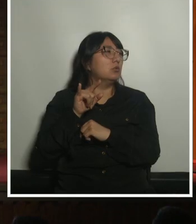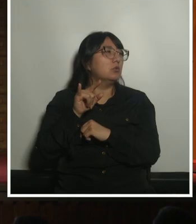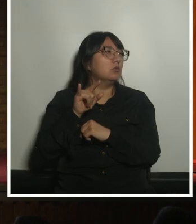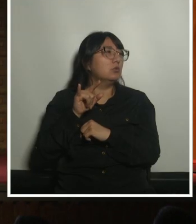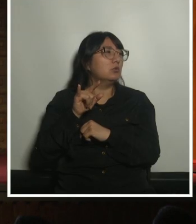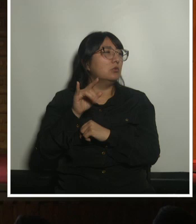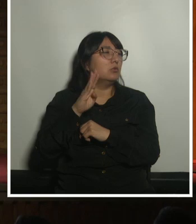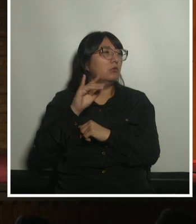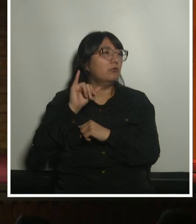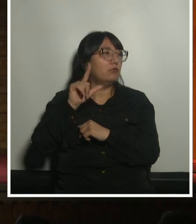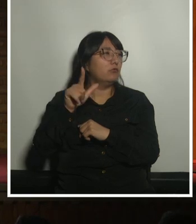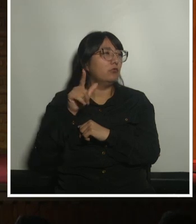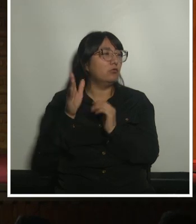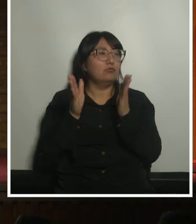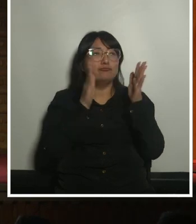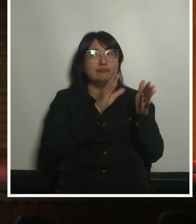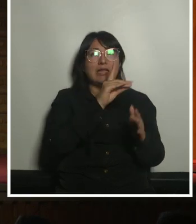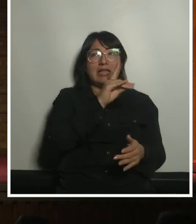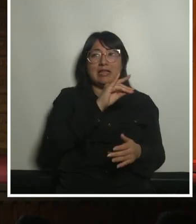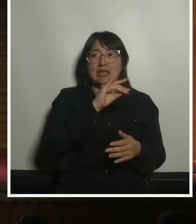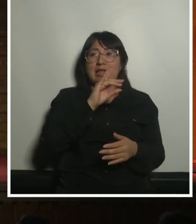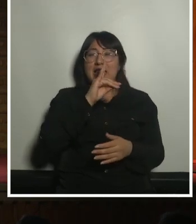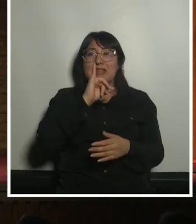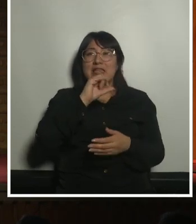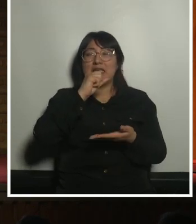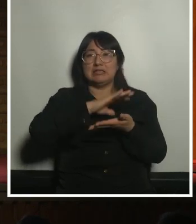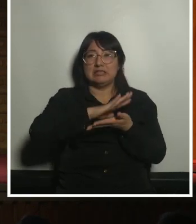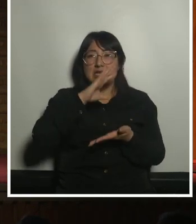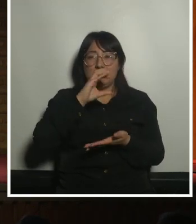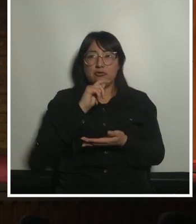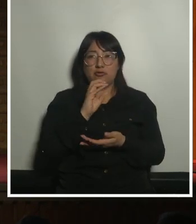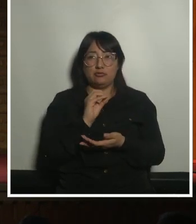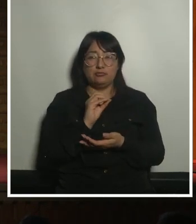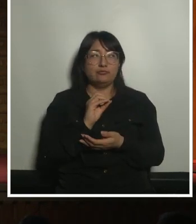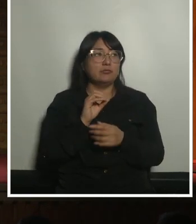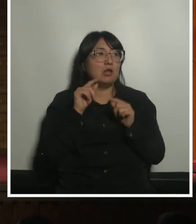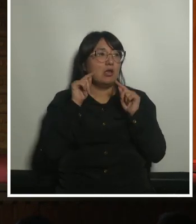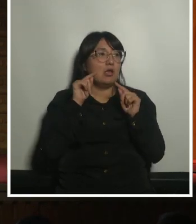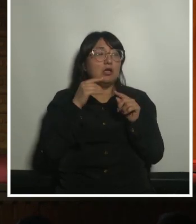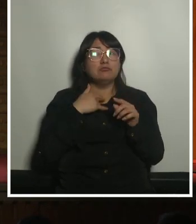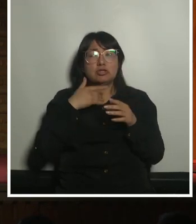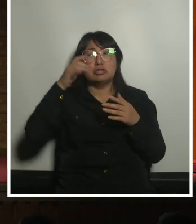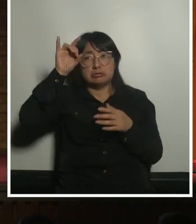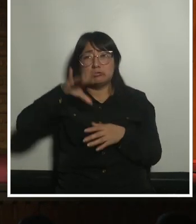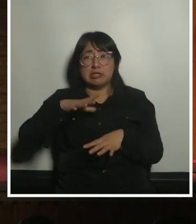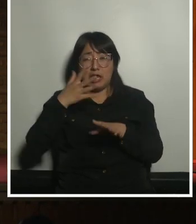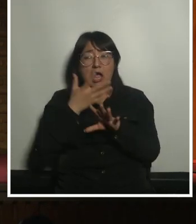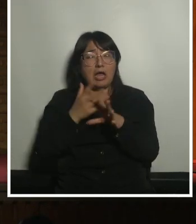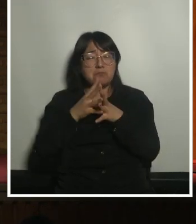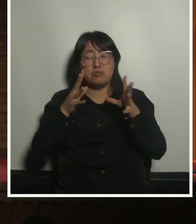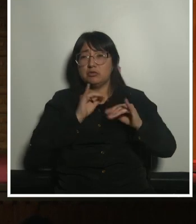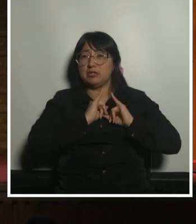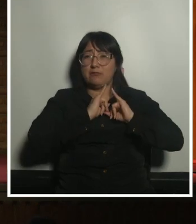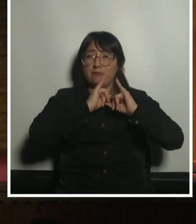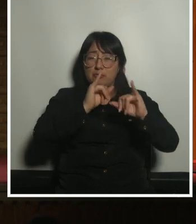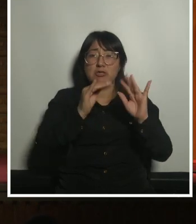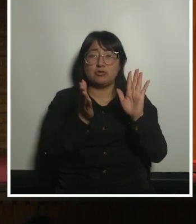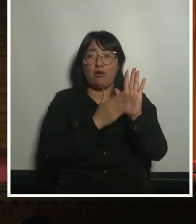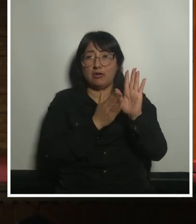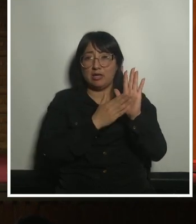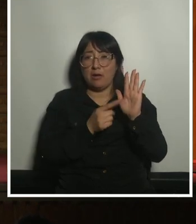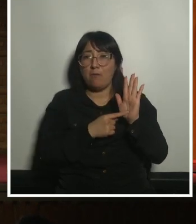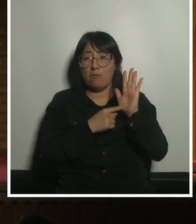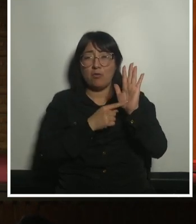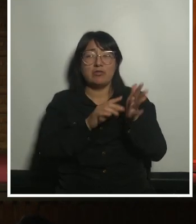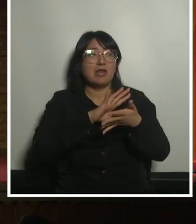Creo que hasta la fecha existen 3 tesis grandes y bastantes papers para indicar que todas las obras de contención,